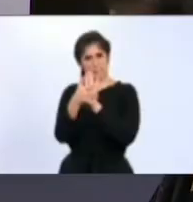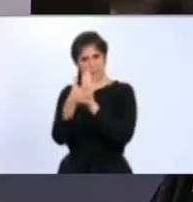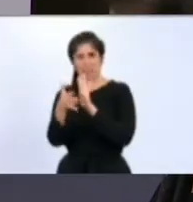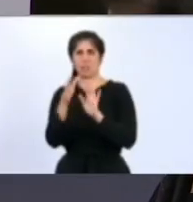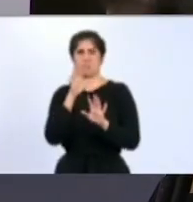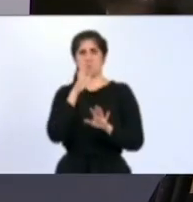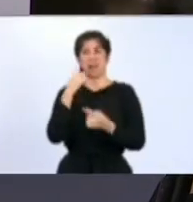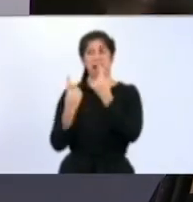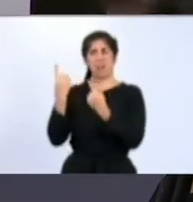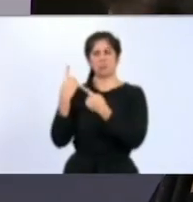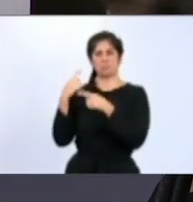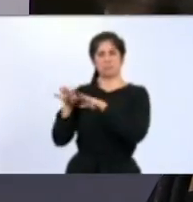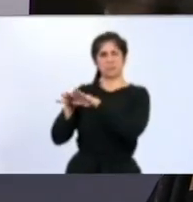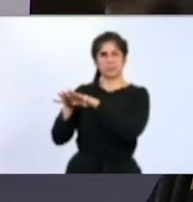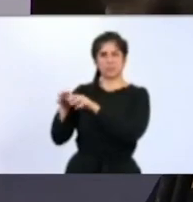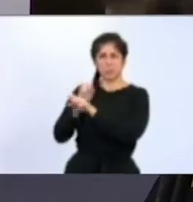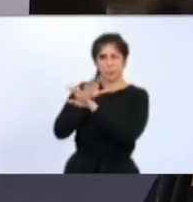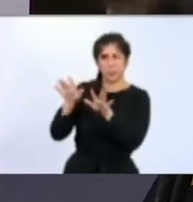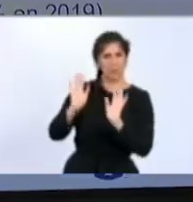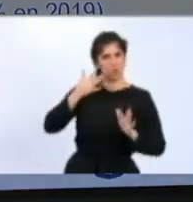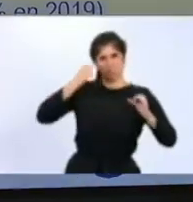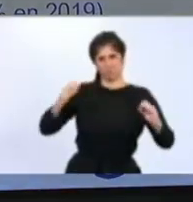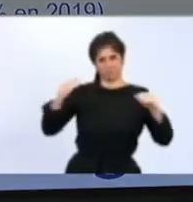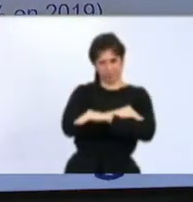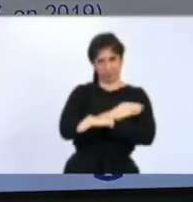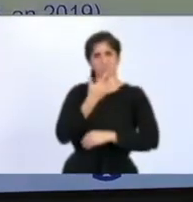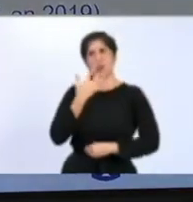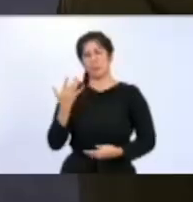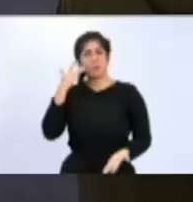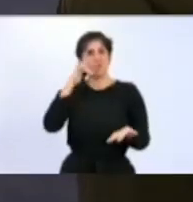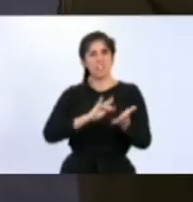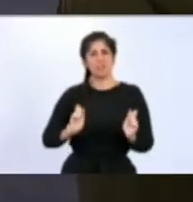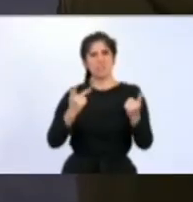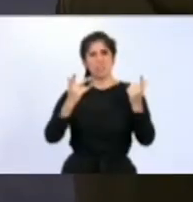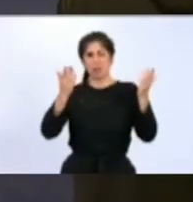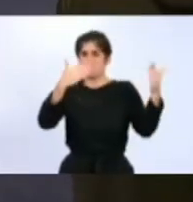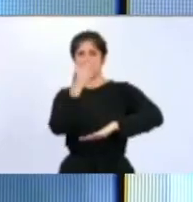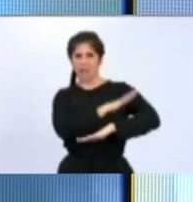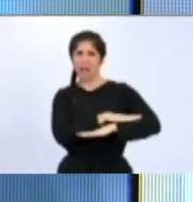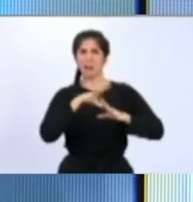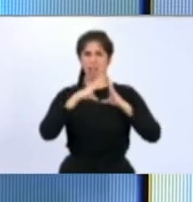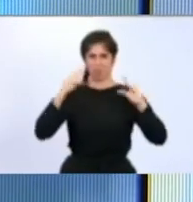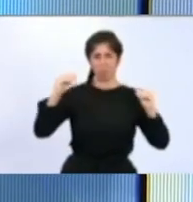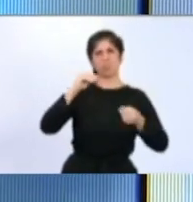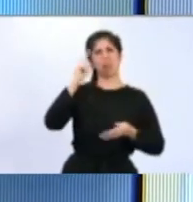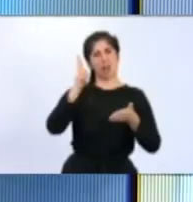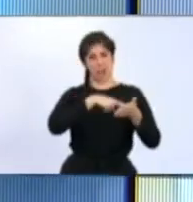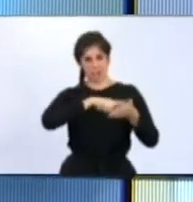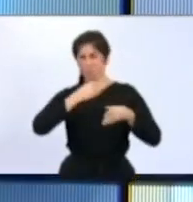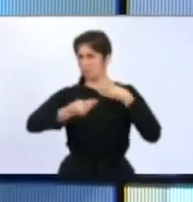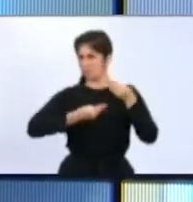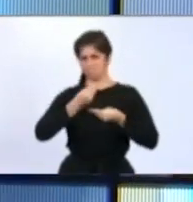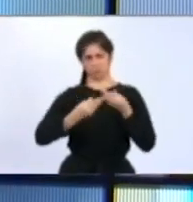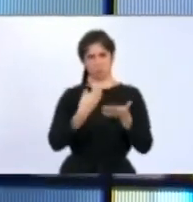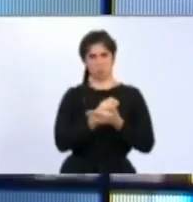correspondían con el plan aprobado. Como por ejemplo que no se establecían fechas, se establecían fases. Y hoy el presidente del Gobierno,